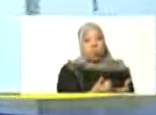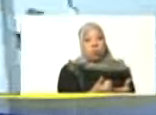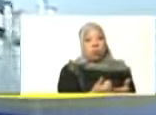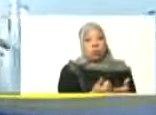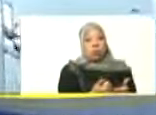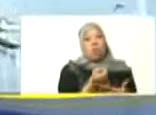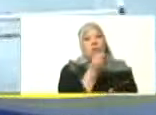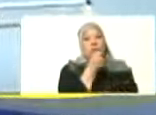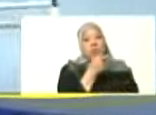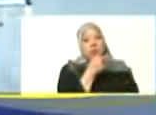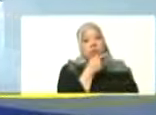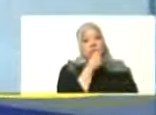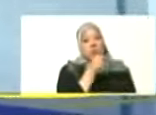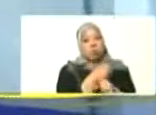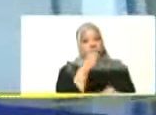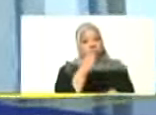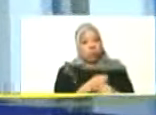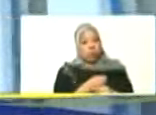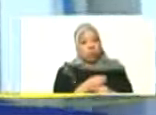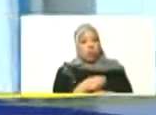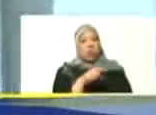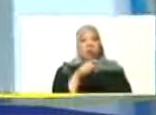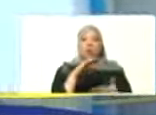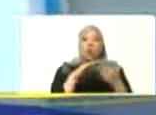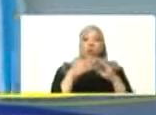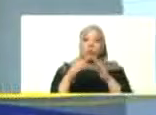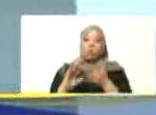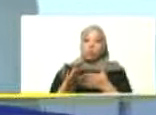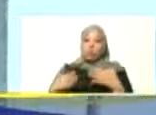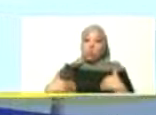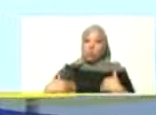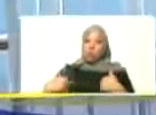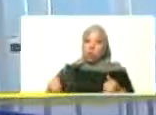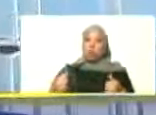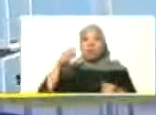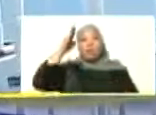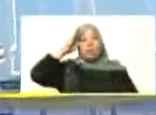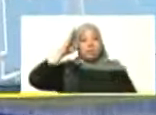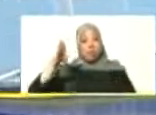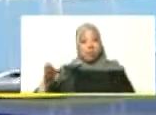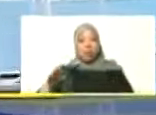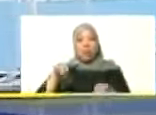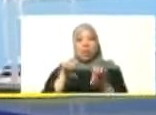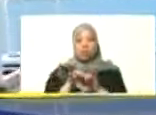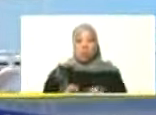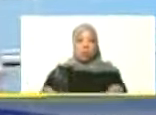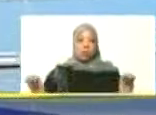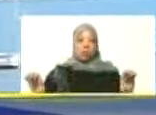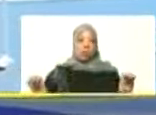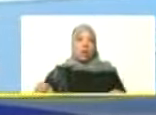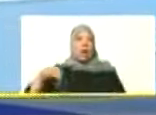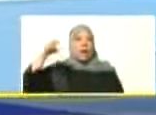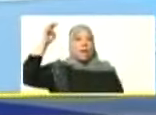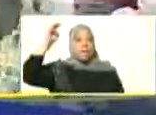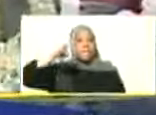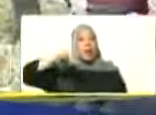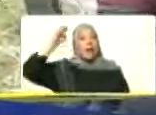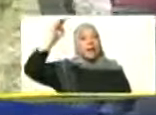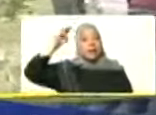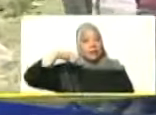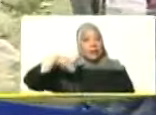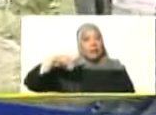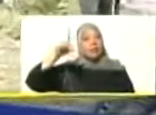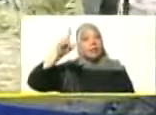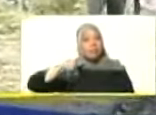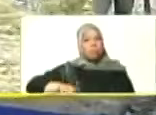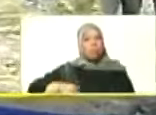su granito de arena en estas bricomiles, tanto en la salud como en la educación. Las maestras que le